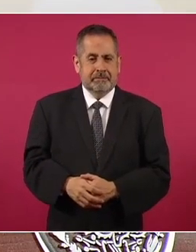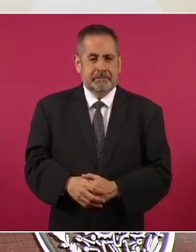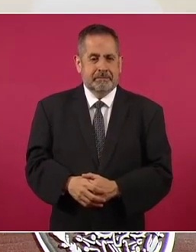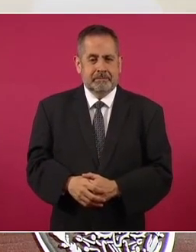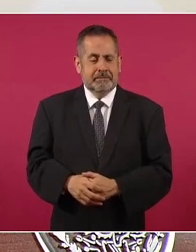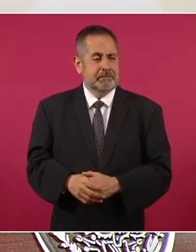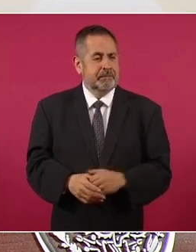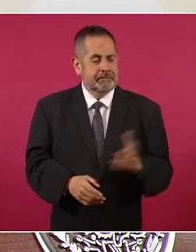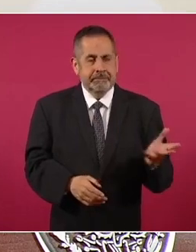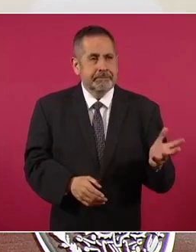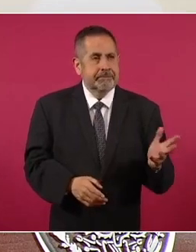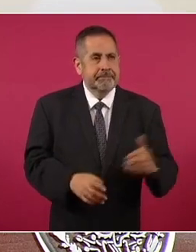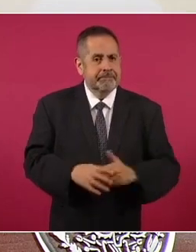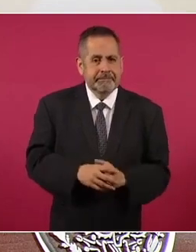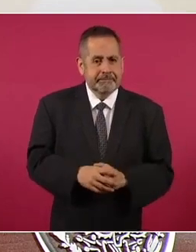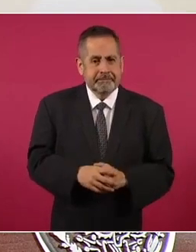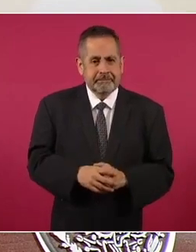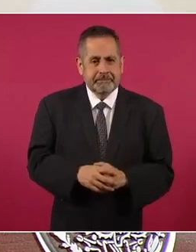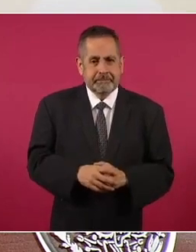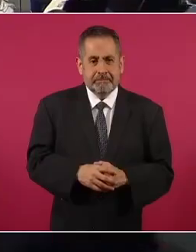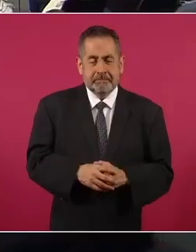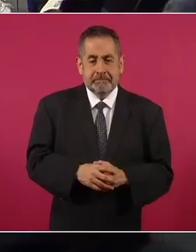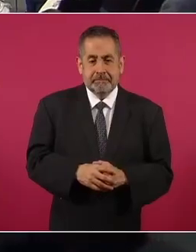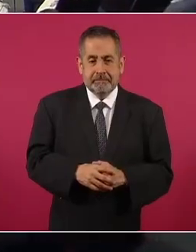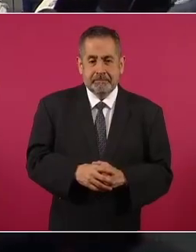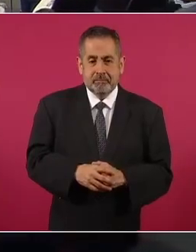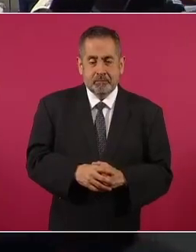No, no. Y sí hay que,